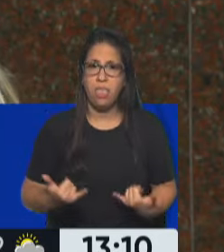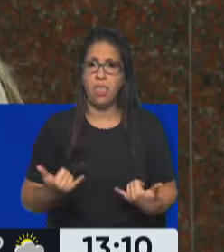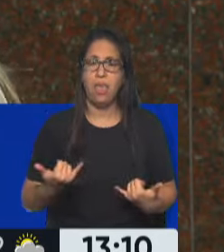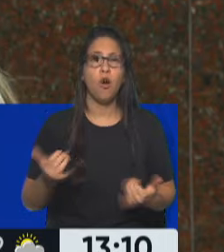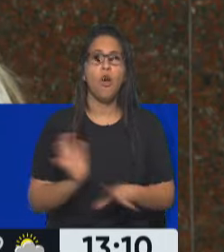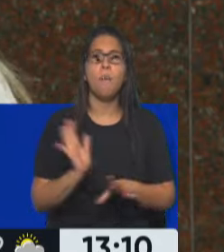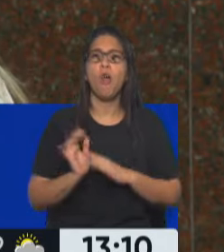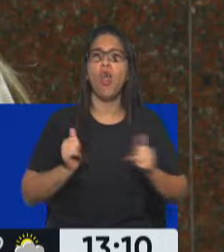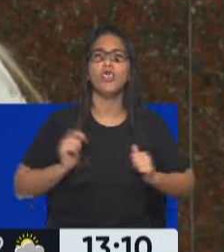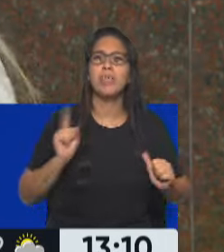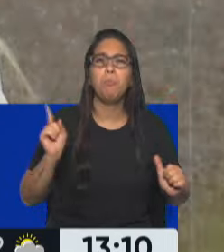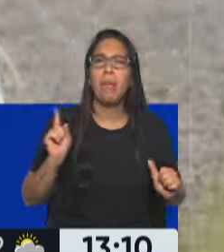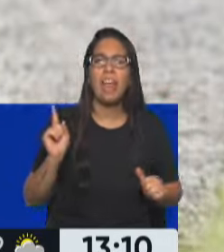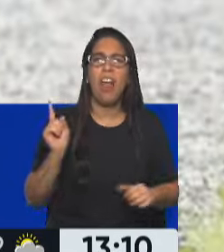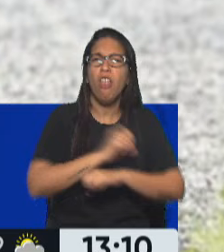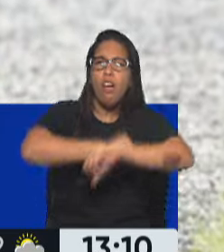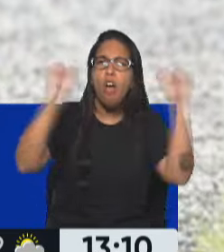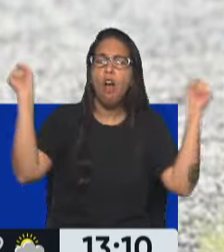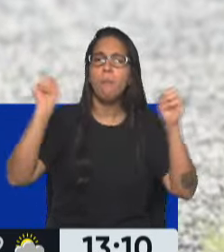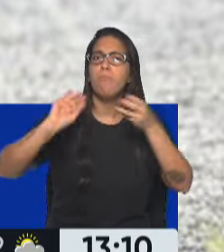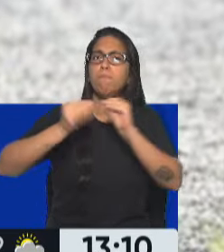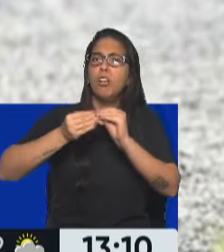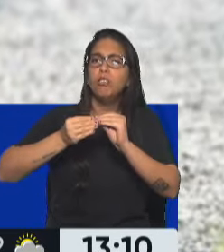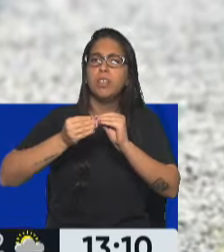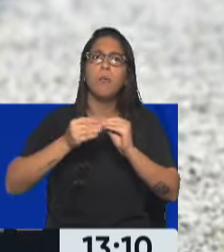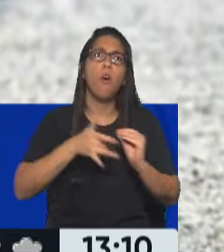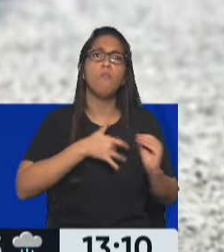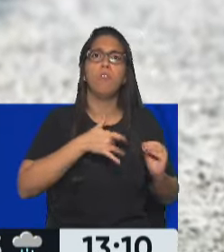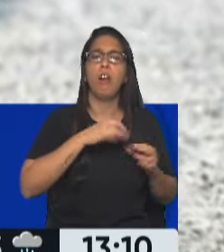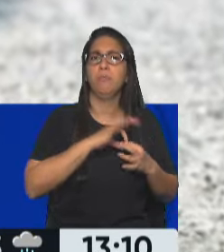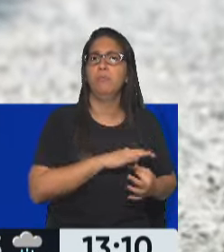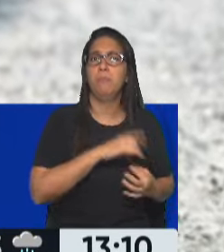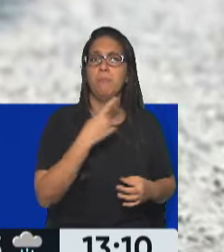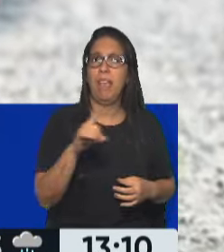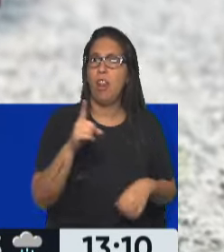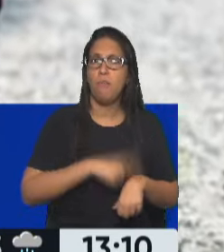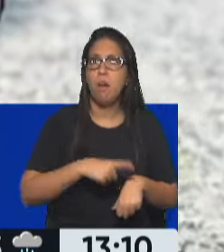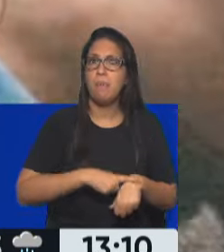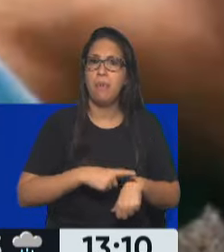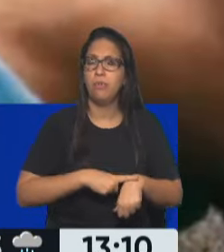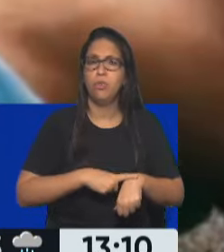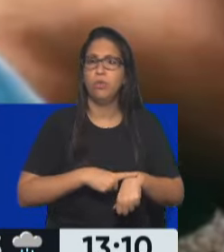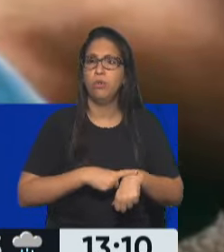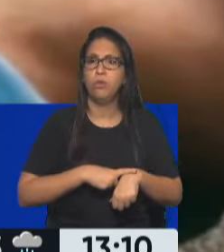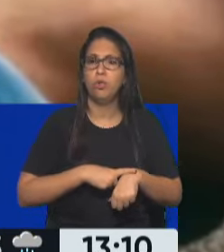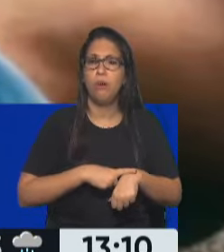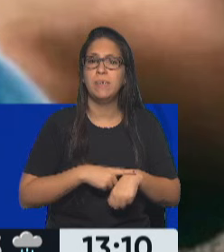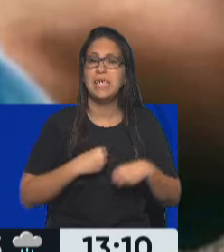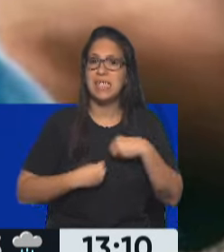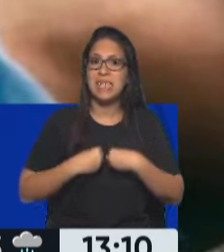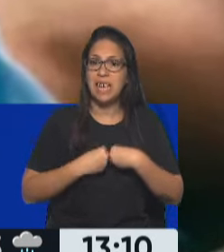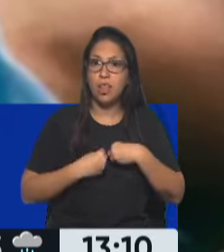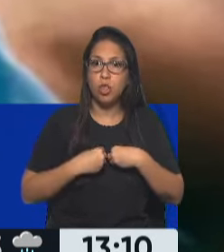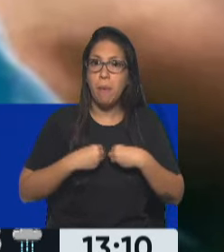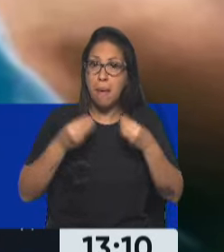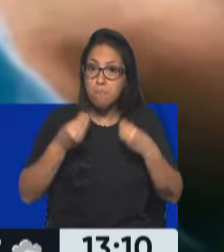inesperada repentina de causa presuntamente cardiovascular que ocurre a la hora de empezados los Sas